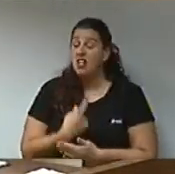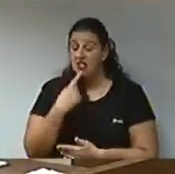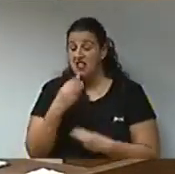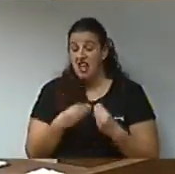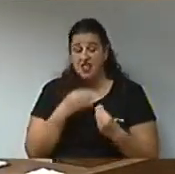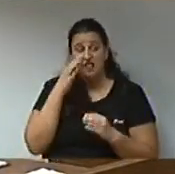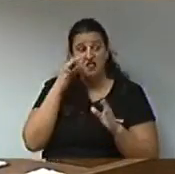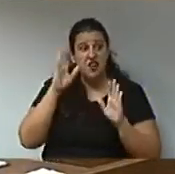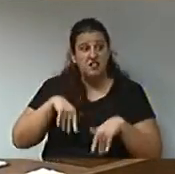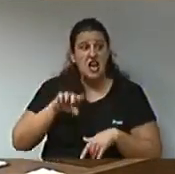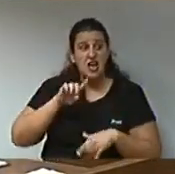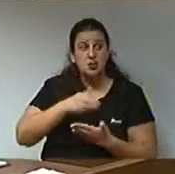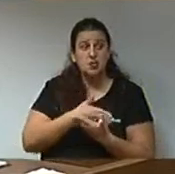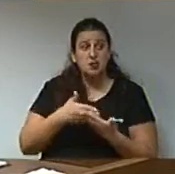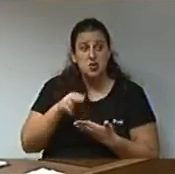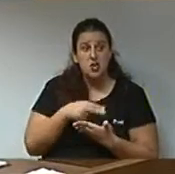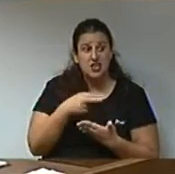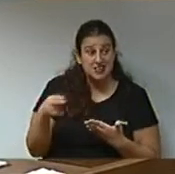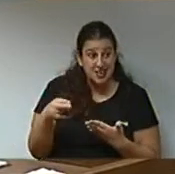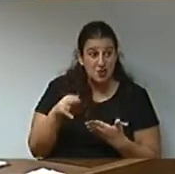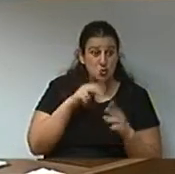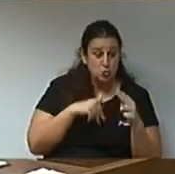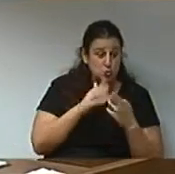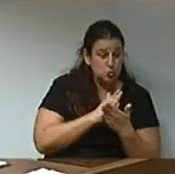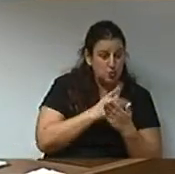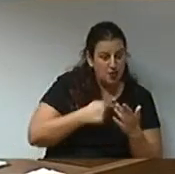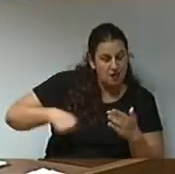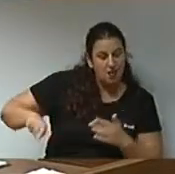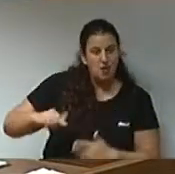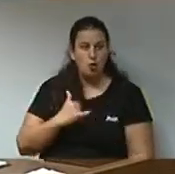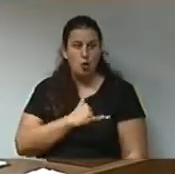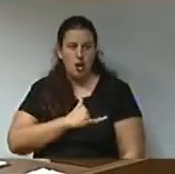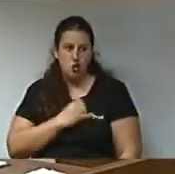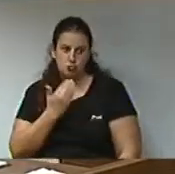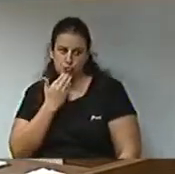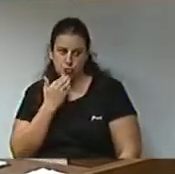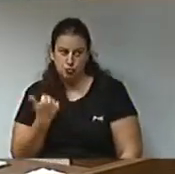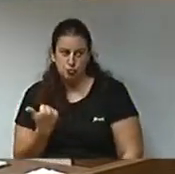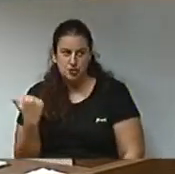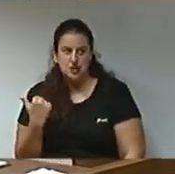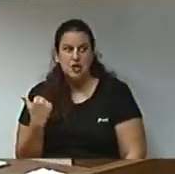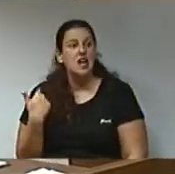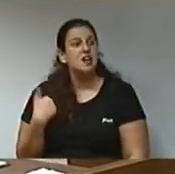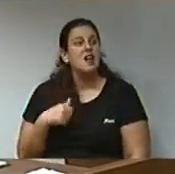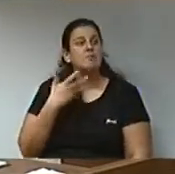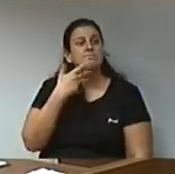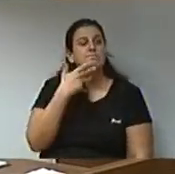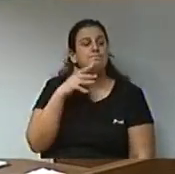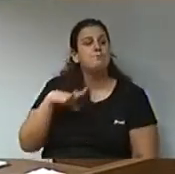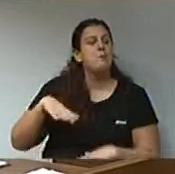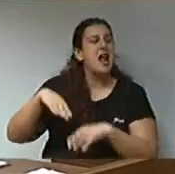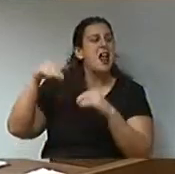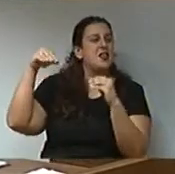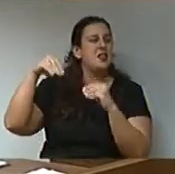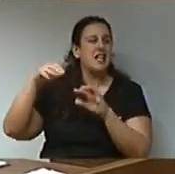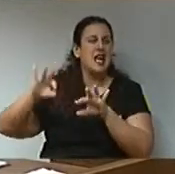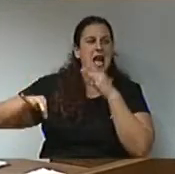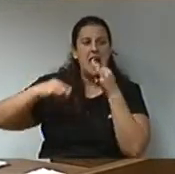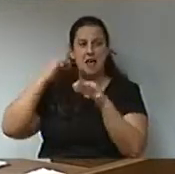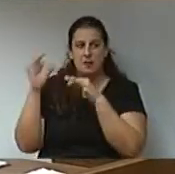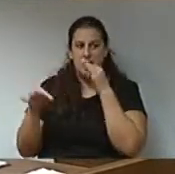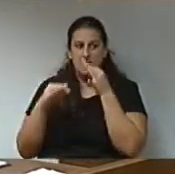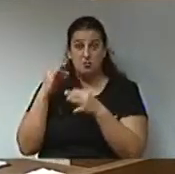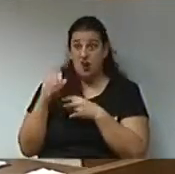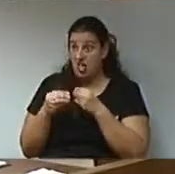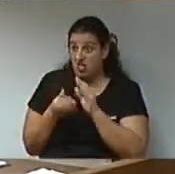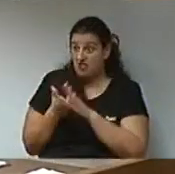millones de euros para construir colegios al palacete de Correos, al Palacio de Correos, el llamado ya y conocido como el palacete del canapé, ¿eh? Porque sirve